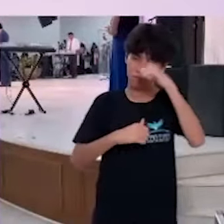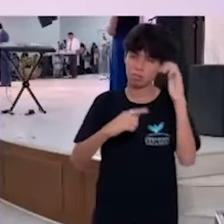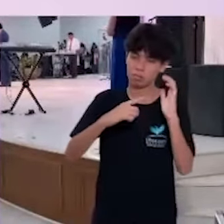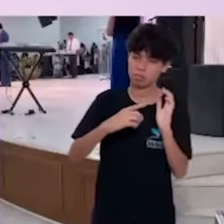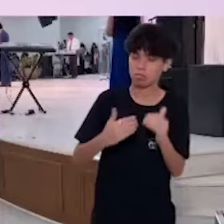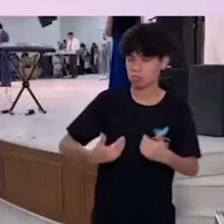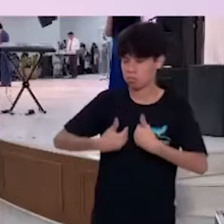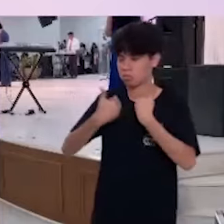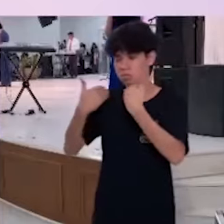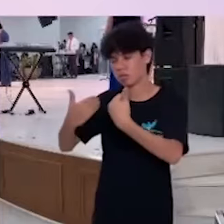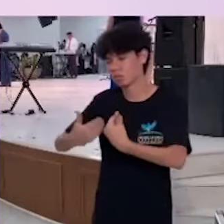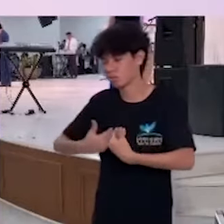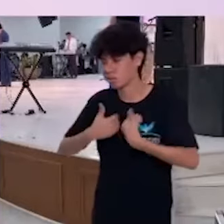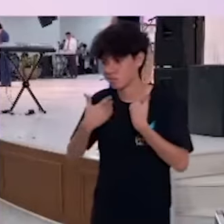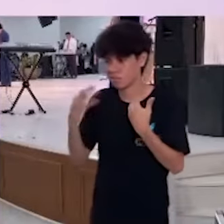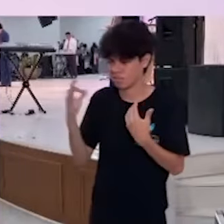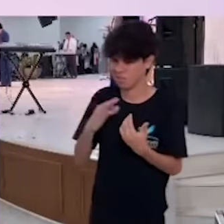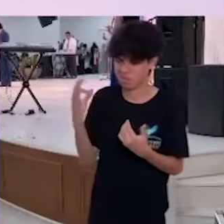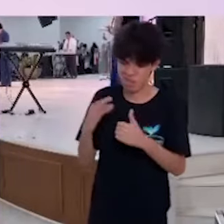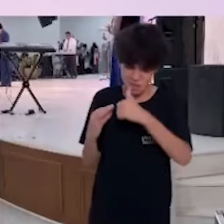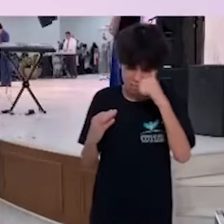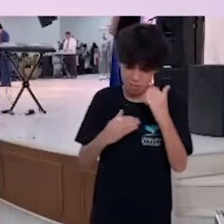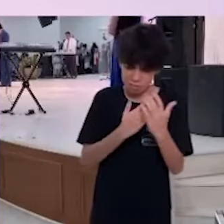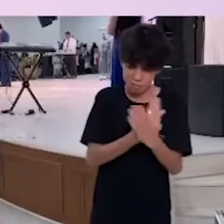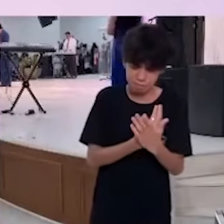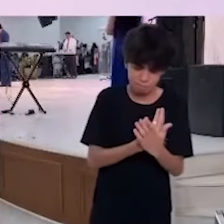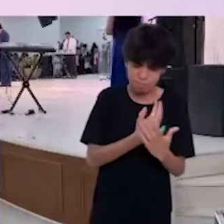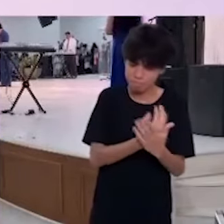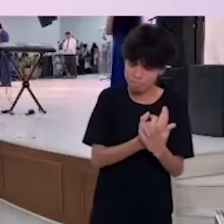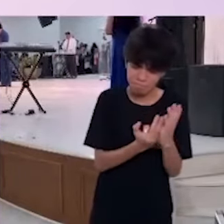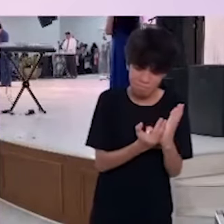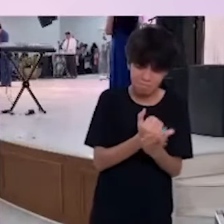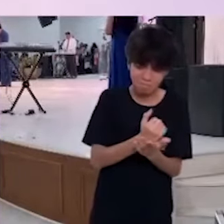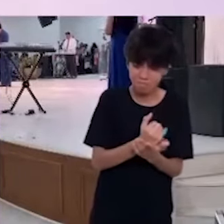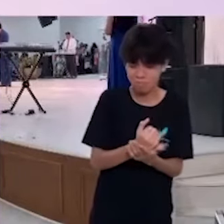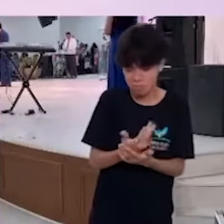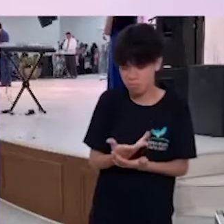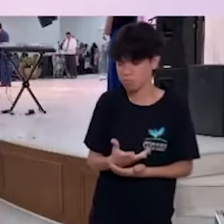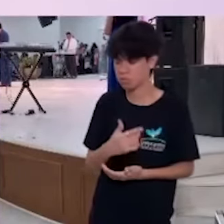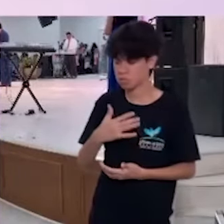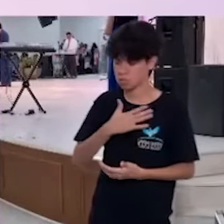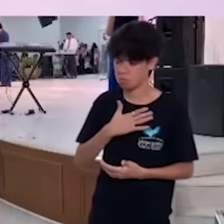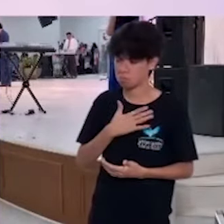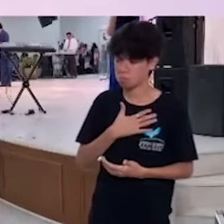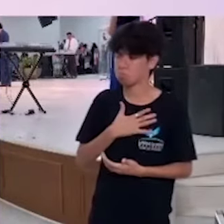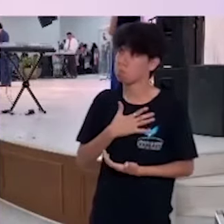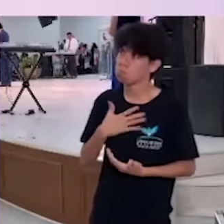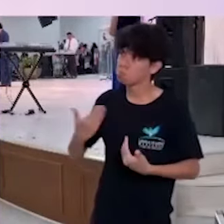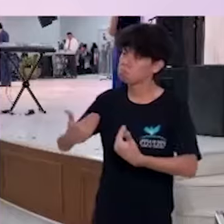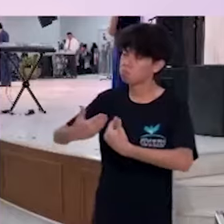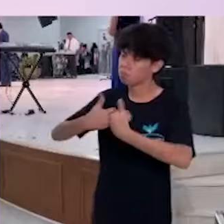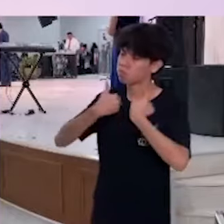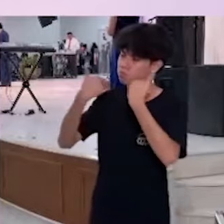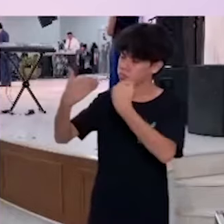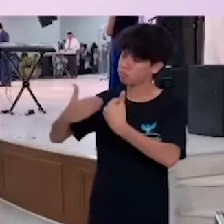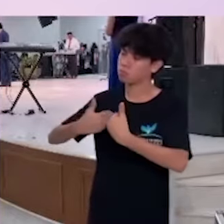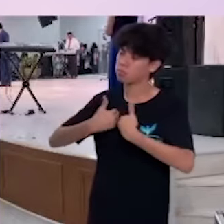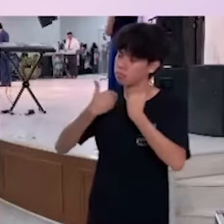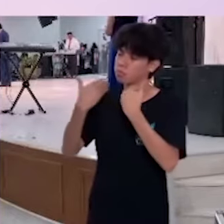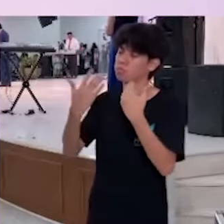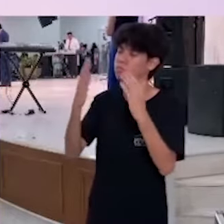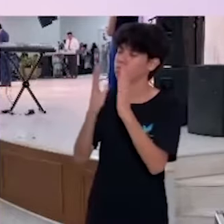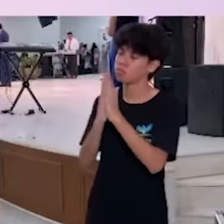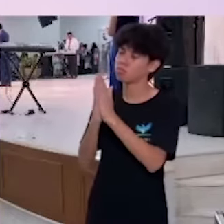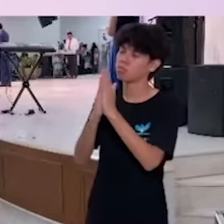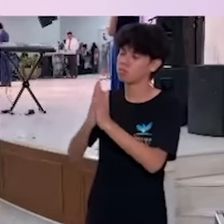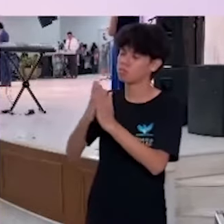fallando, que ellos mismos, Señor, tengan la sinceridad, la honestidad, la transparencia de